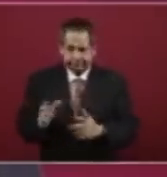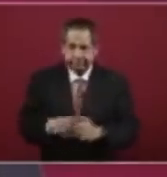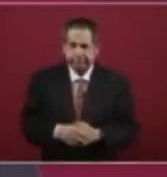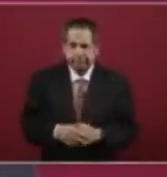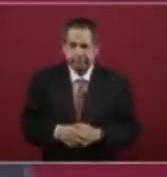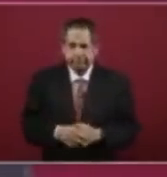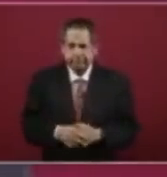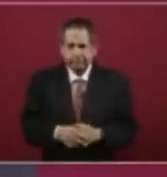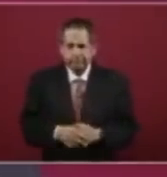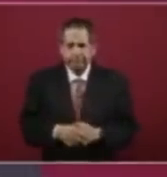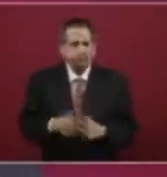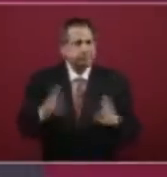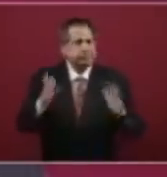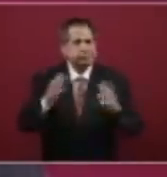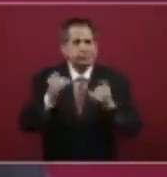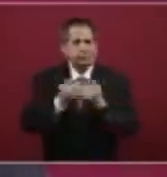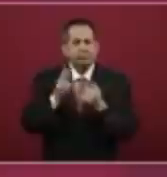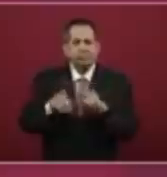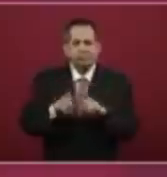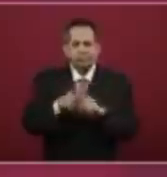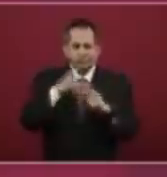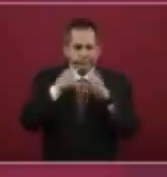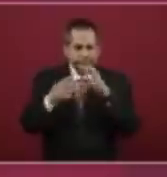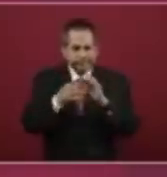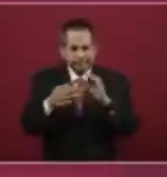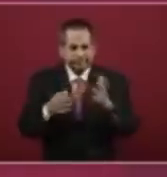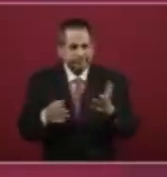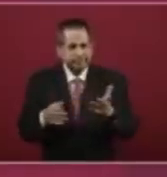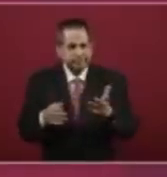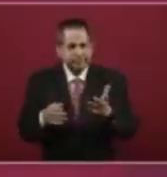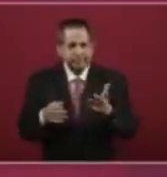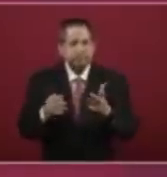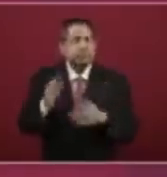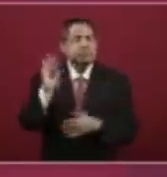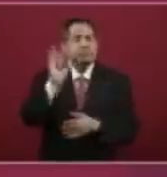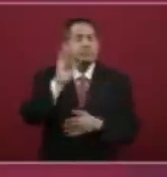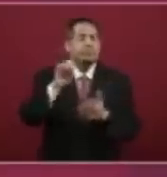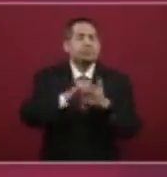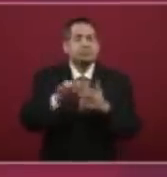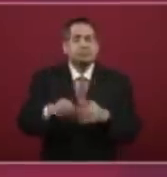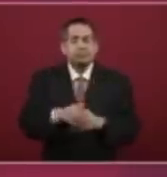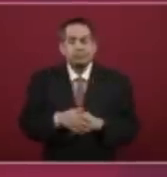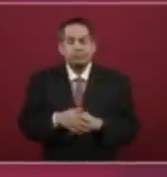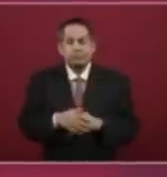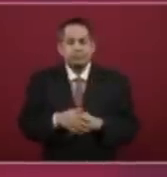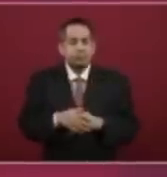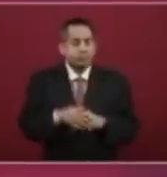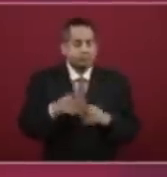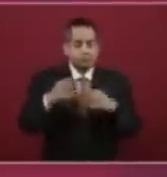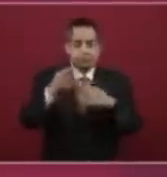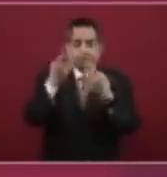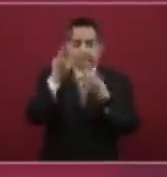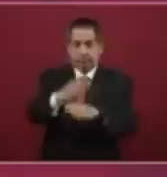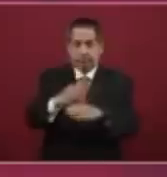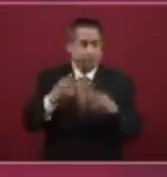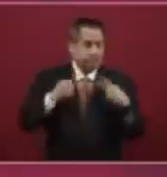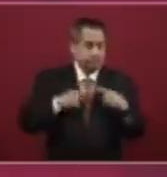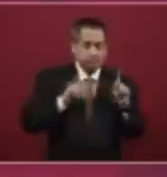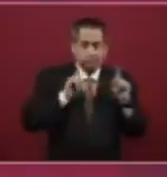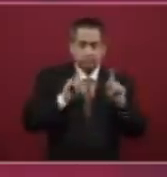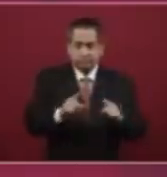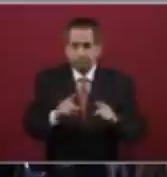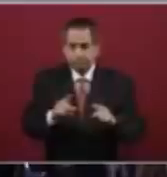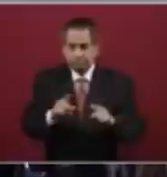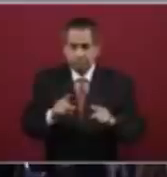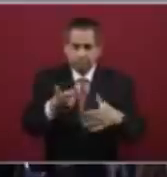Es el símil ese que menciono de cuando llegan a un banco a asaltar y están